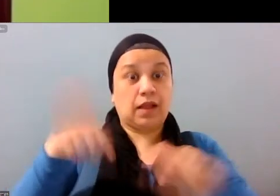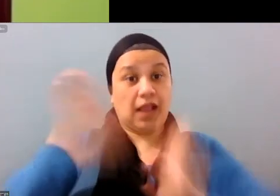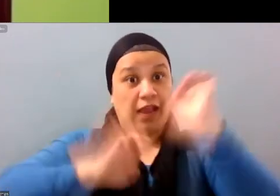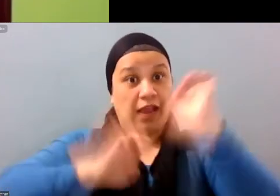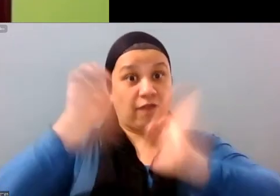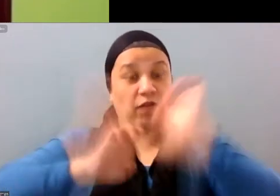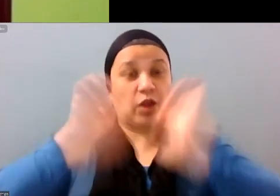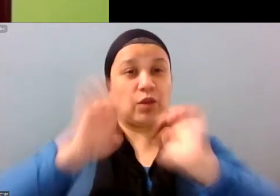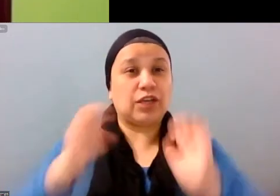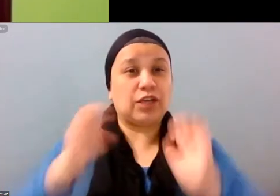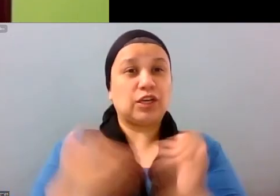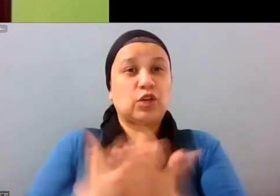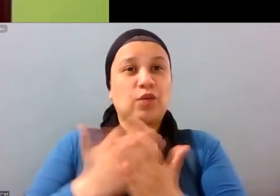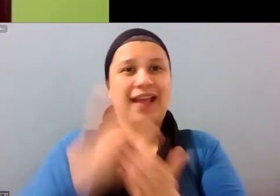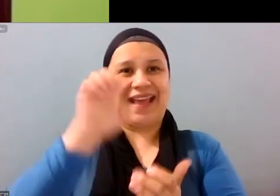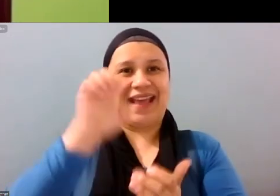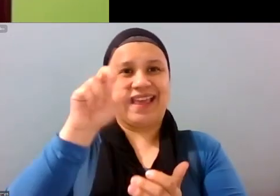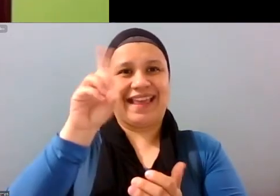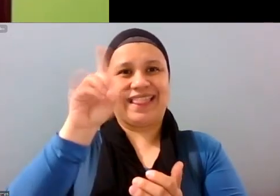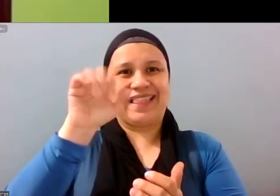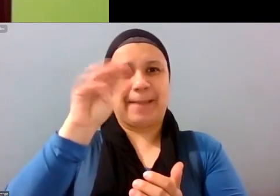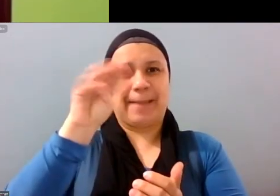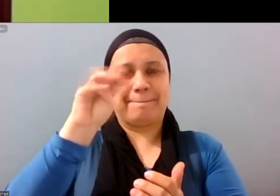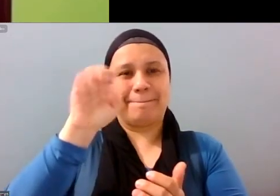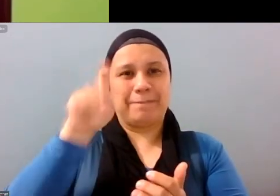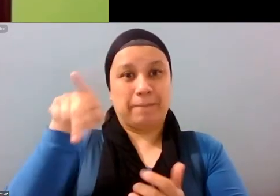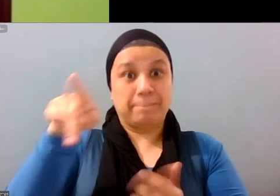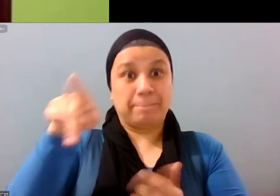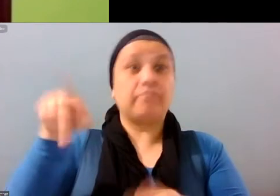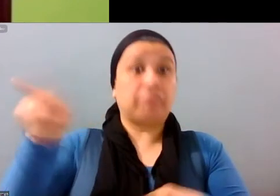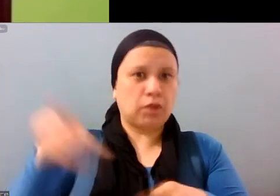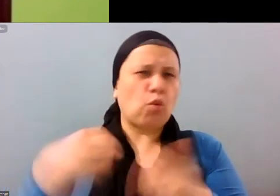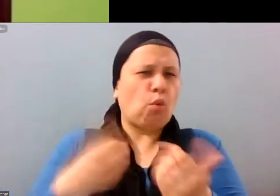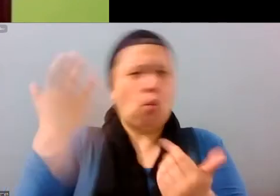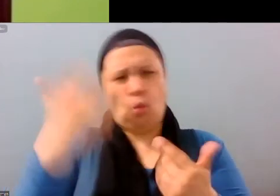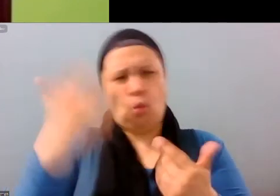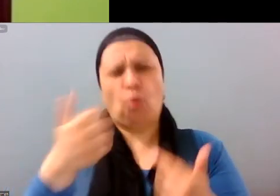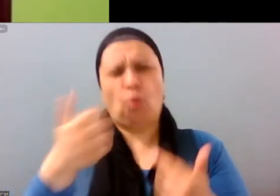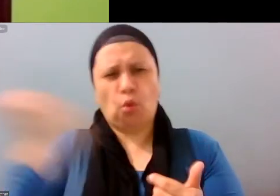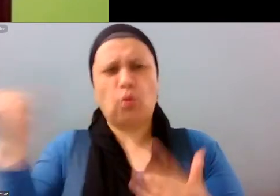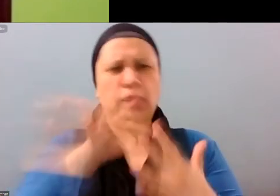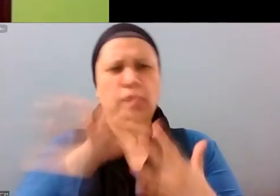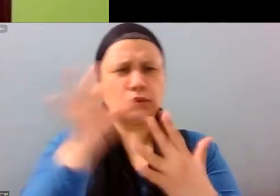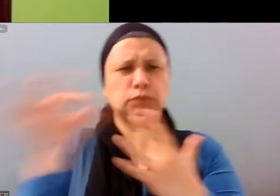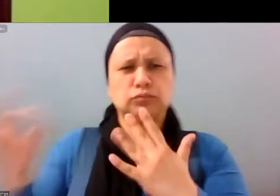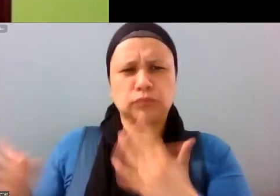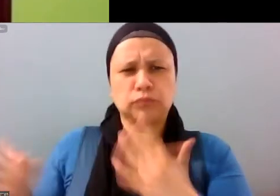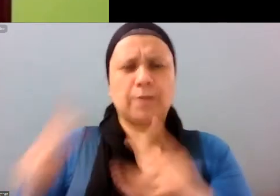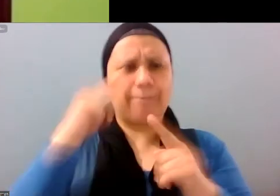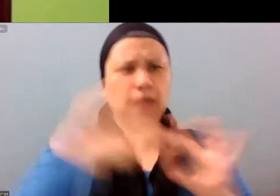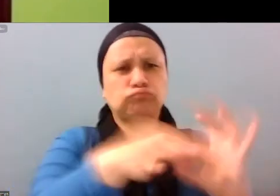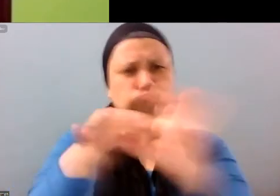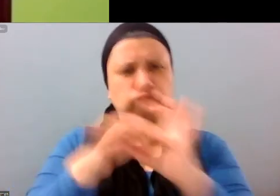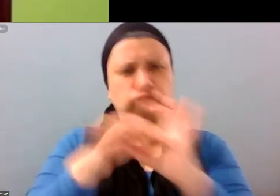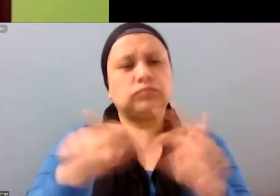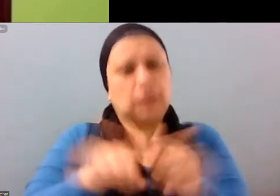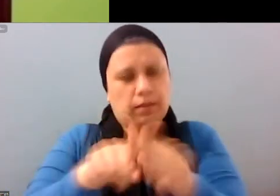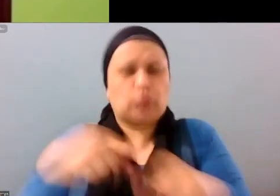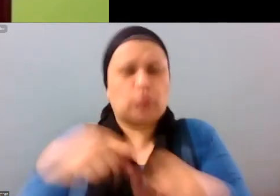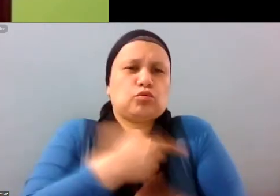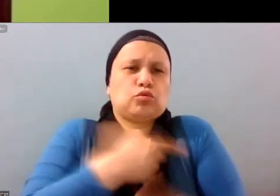de IMEP y en fin hay muchas otras alternativas y retos para seguirnos vinculando así que nos ponemos en la mayor